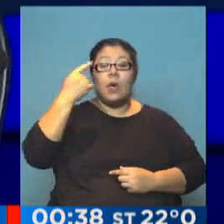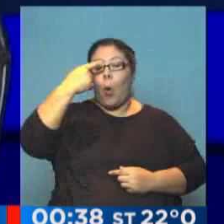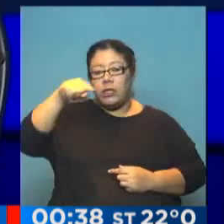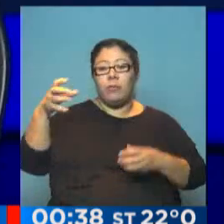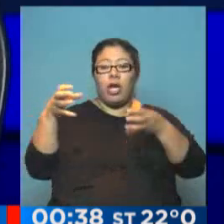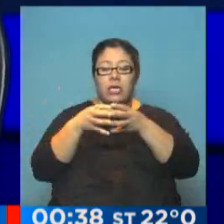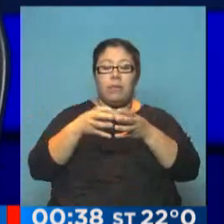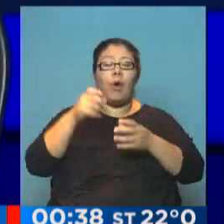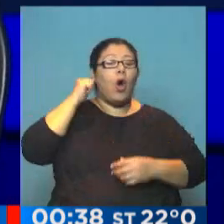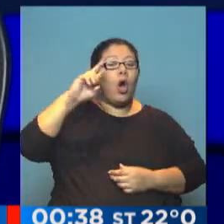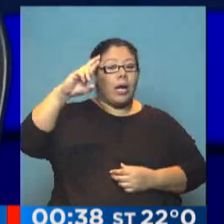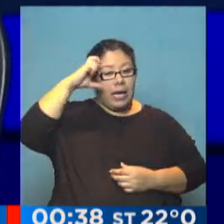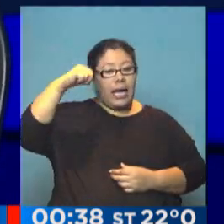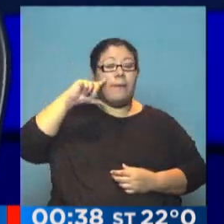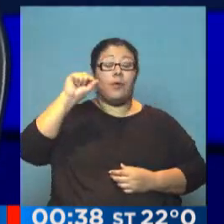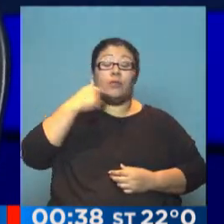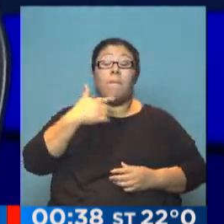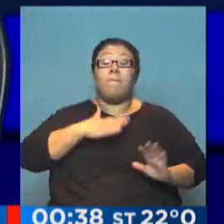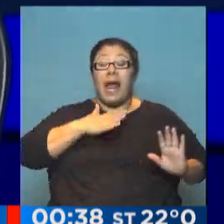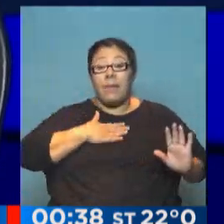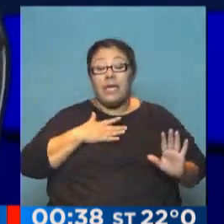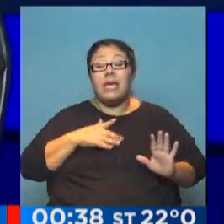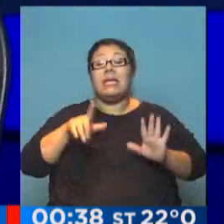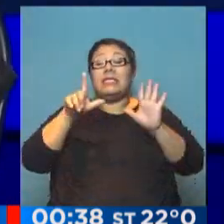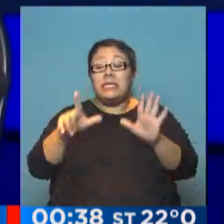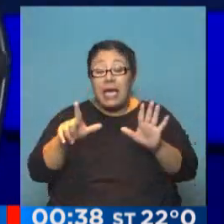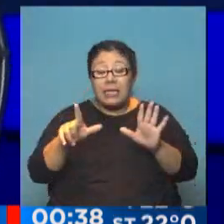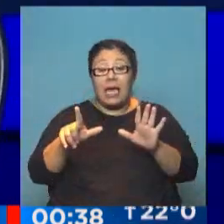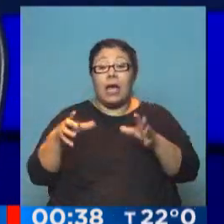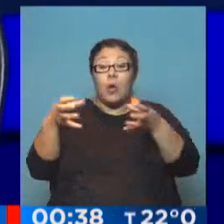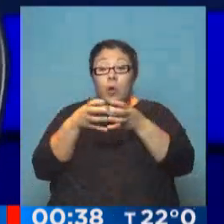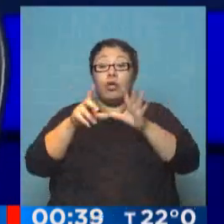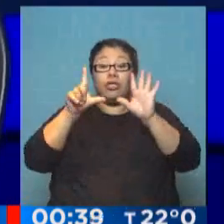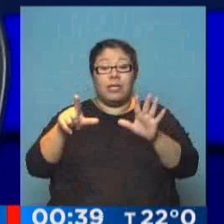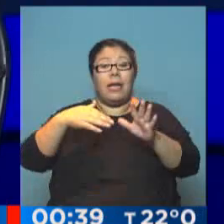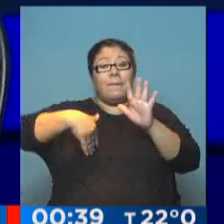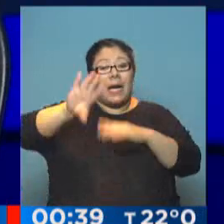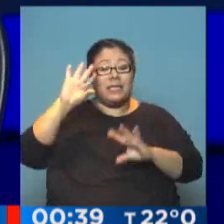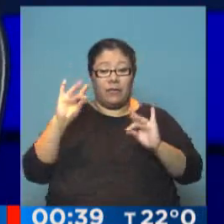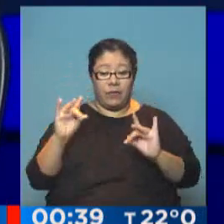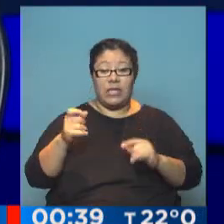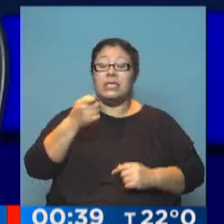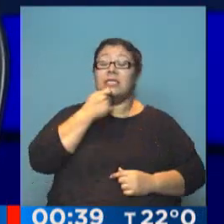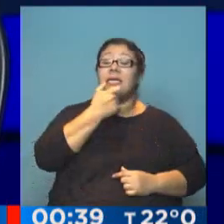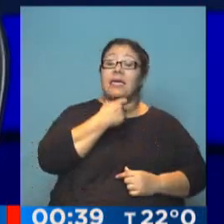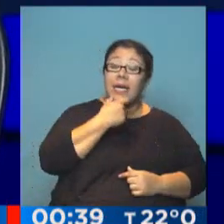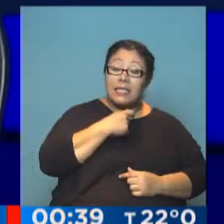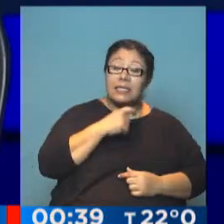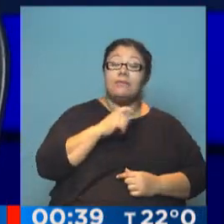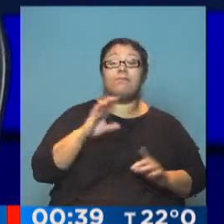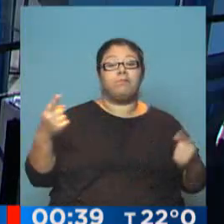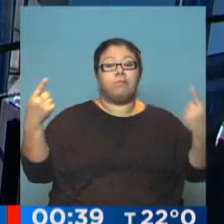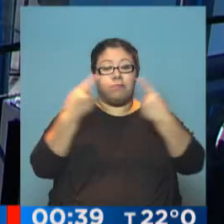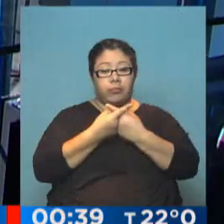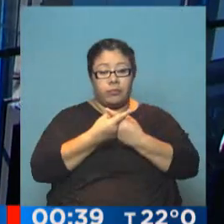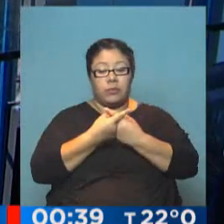equipos el más complicado de todos de los argentinos, sacando a Boca, por supuesto, que en el caso de que clasifique a Racing, tendrá un duelo particular frente a la Academia.